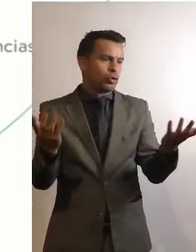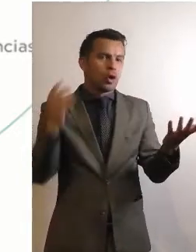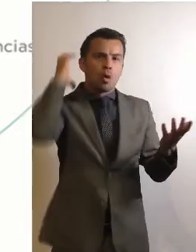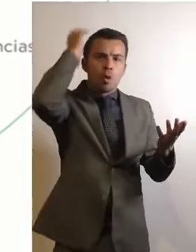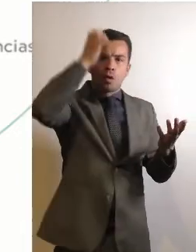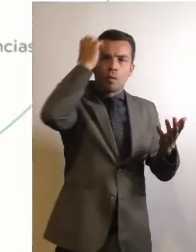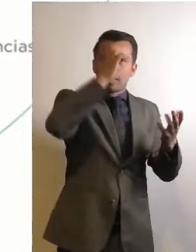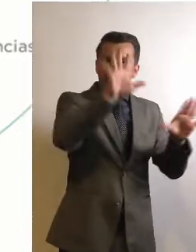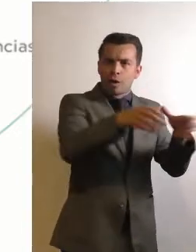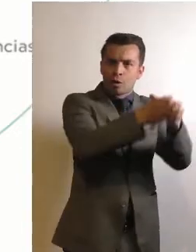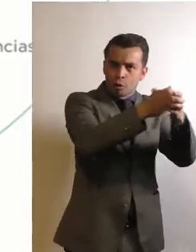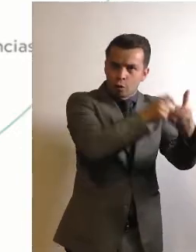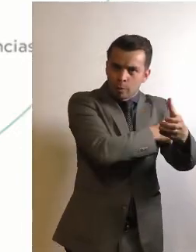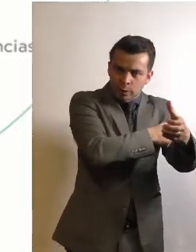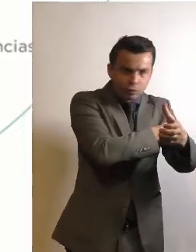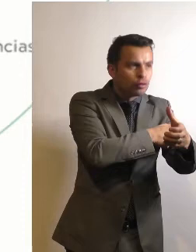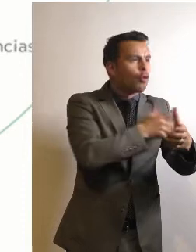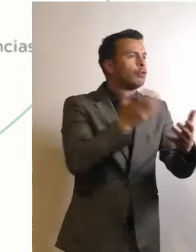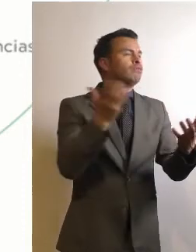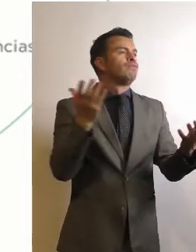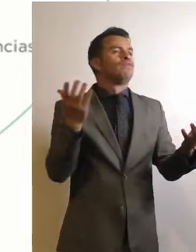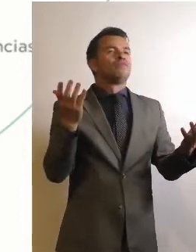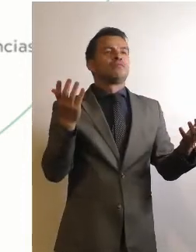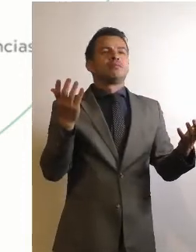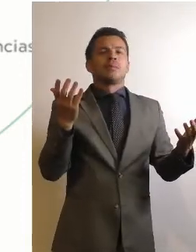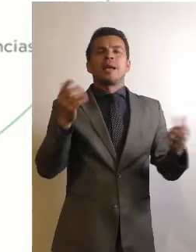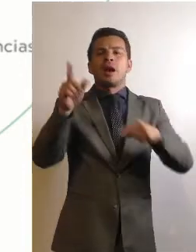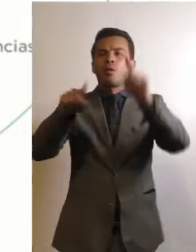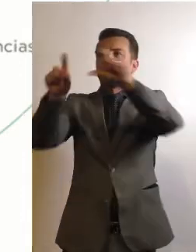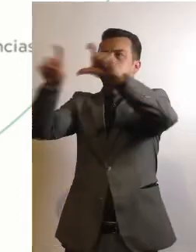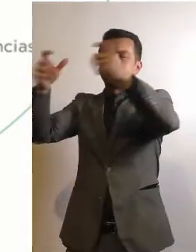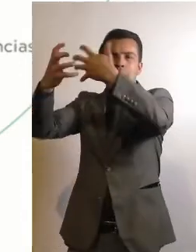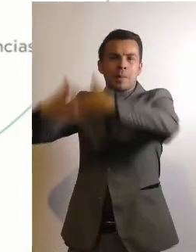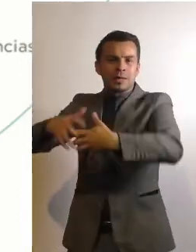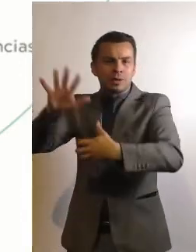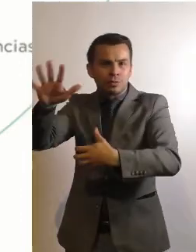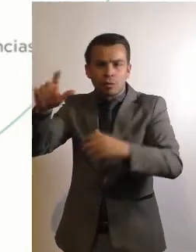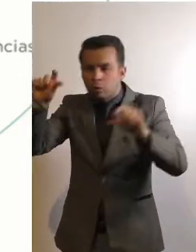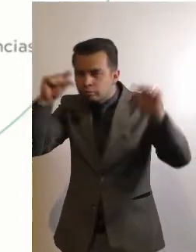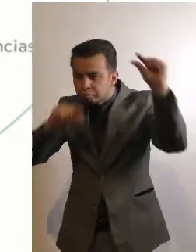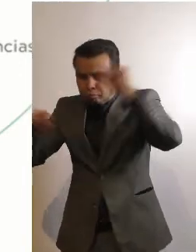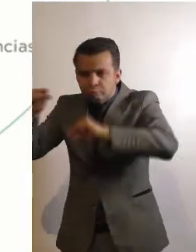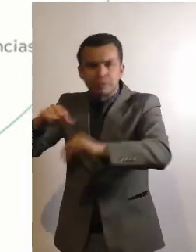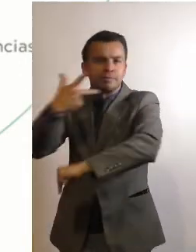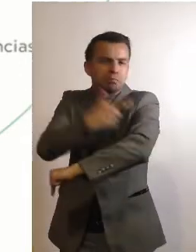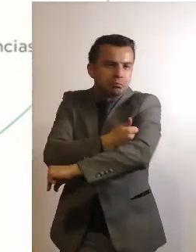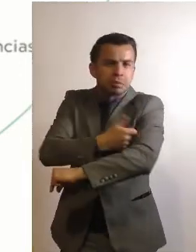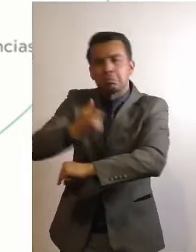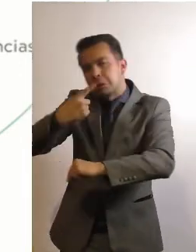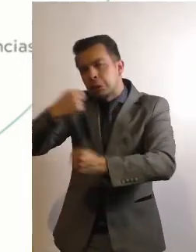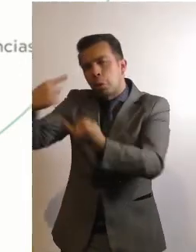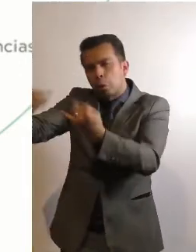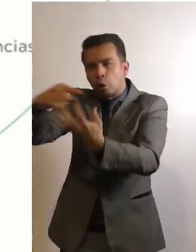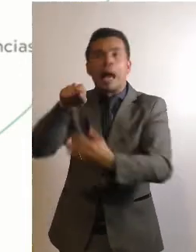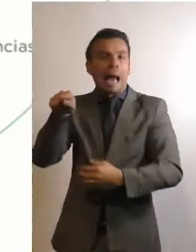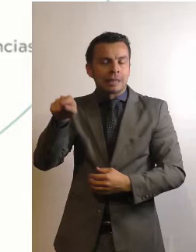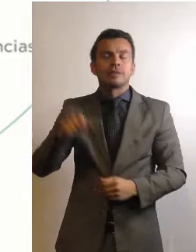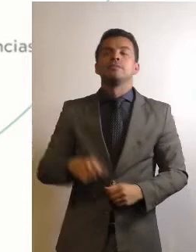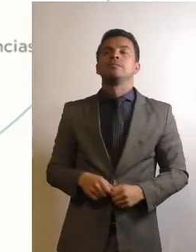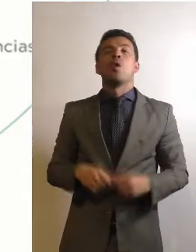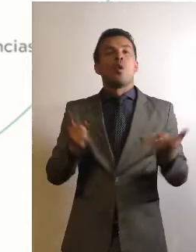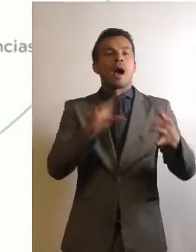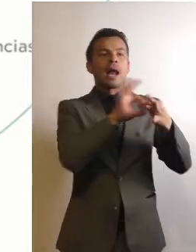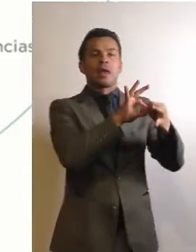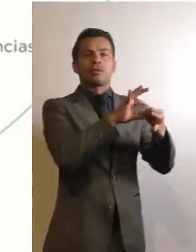con diferentes farmacéuticas y con diferentes aliados a nivel